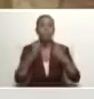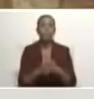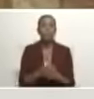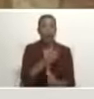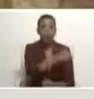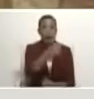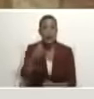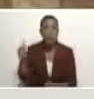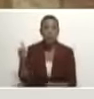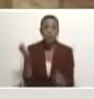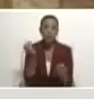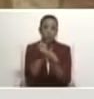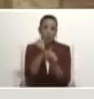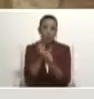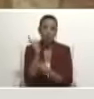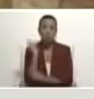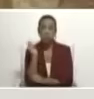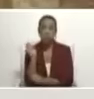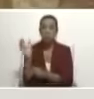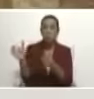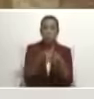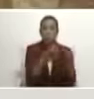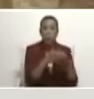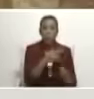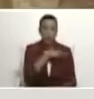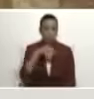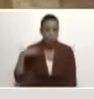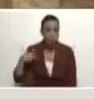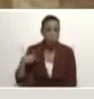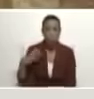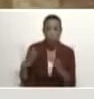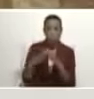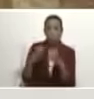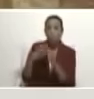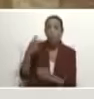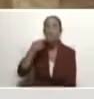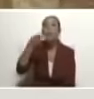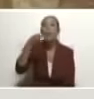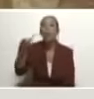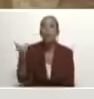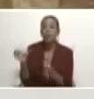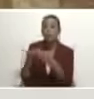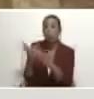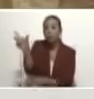Cada quien hace su trabajo. Nosotros por nuestra parte